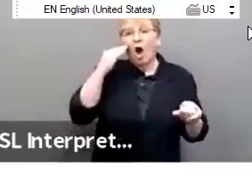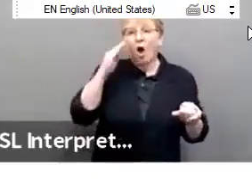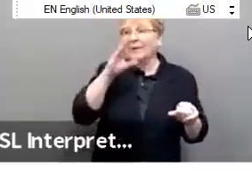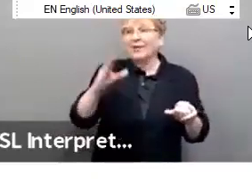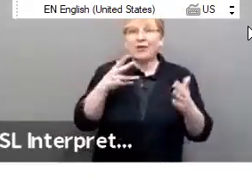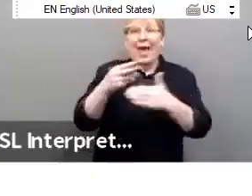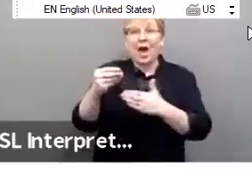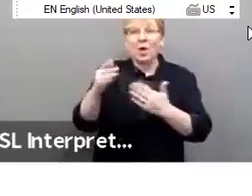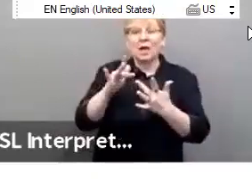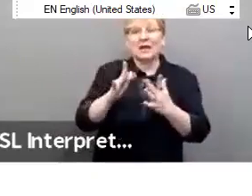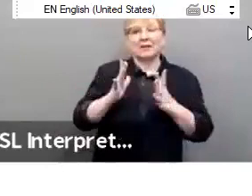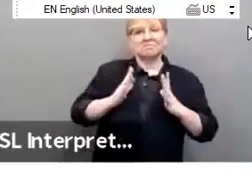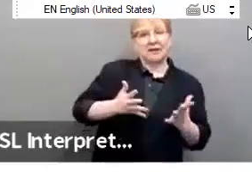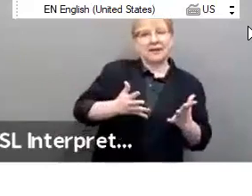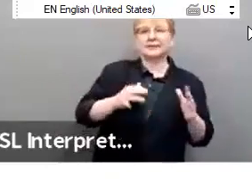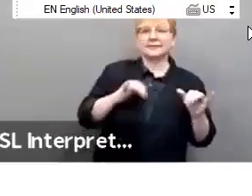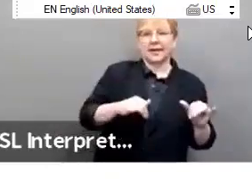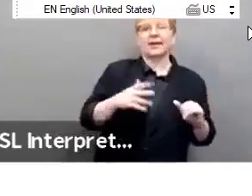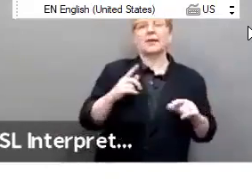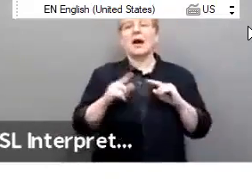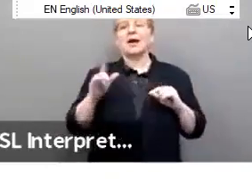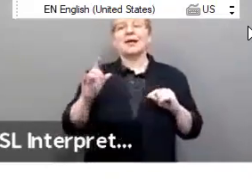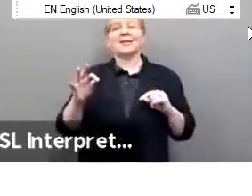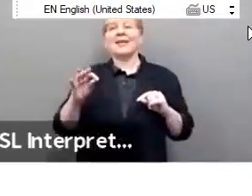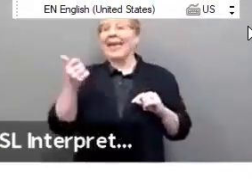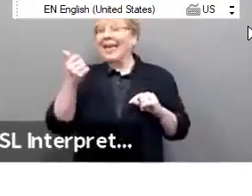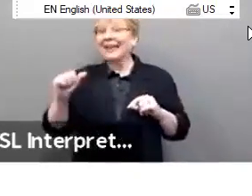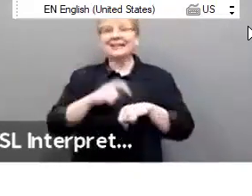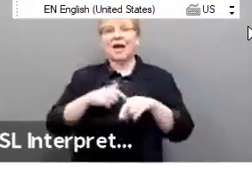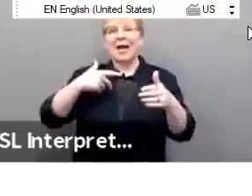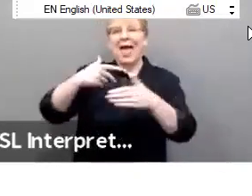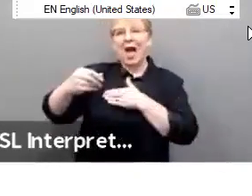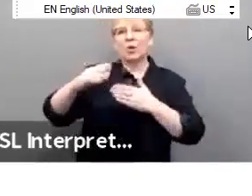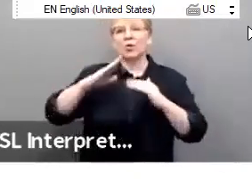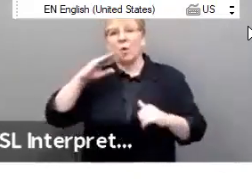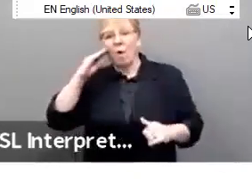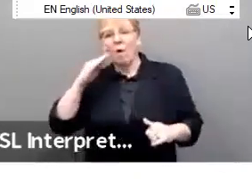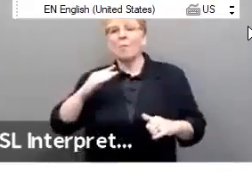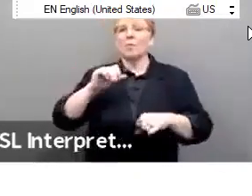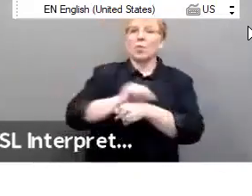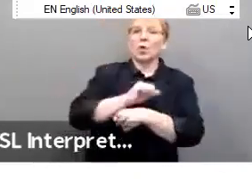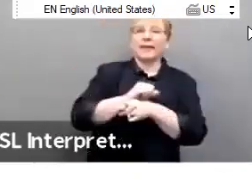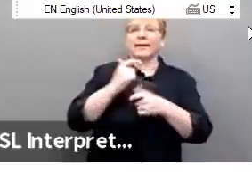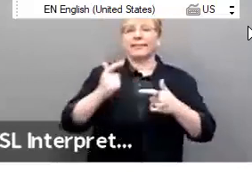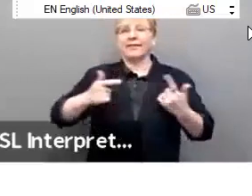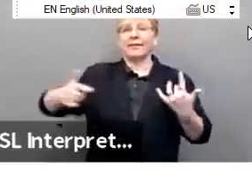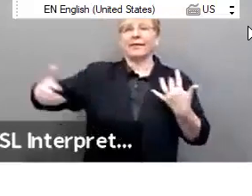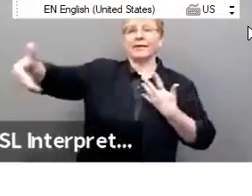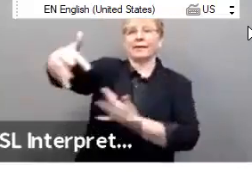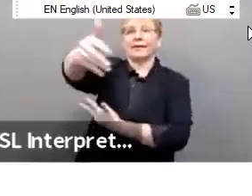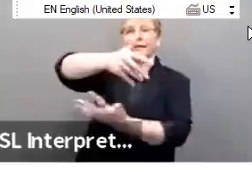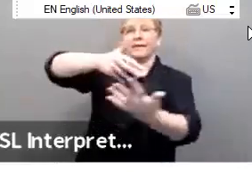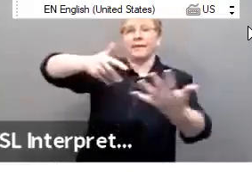favor, recuerden en la siguiente diapositiva que no hay muchas razones por no hacerse la